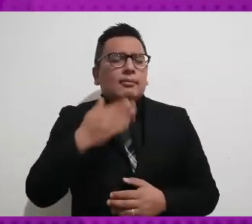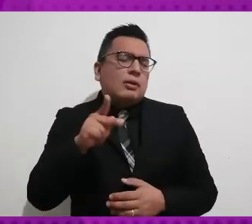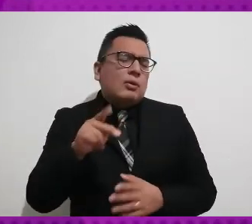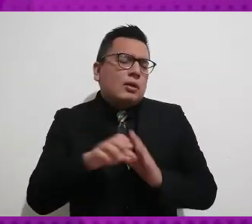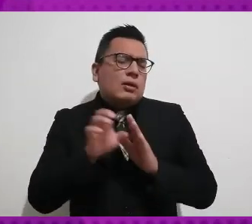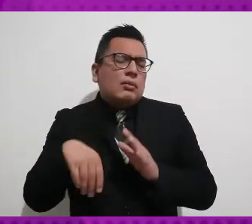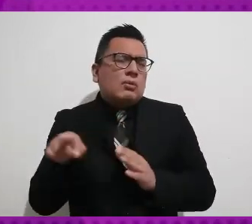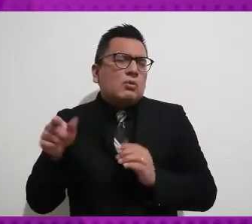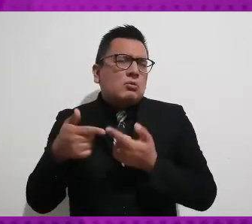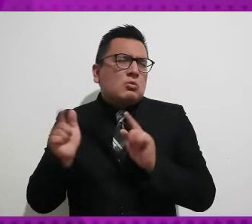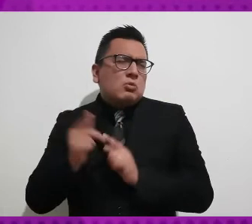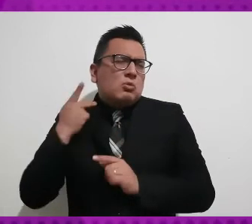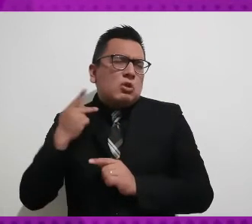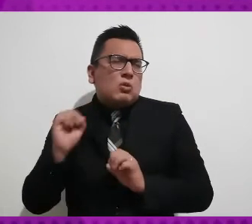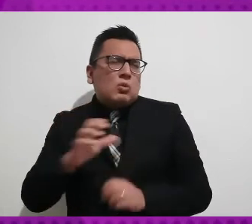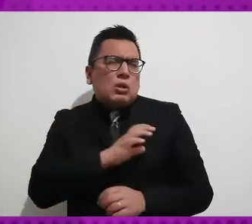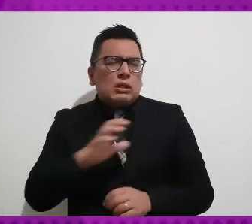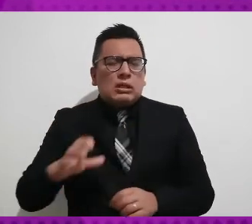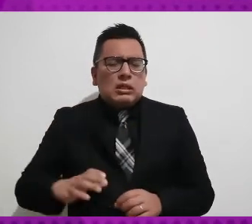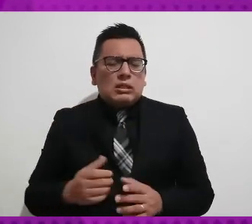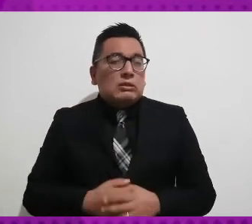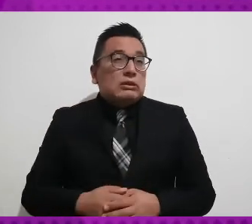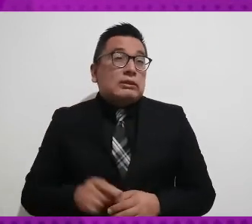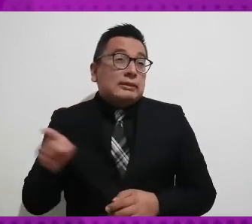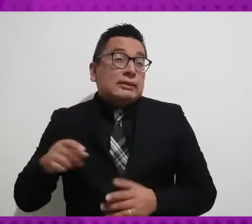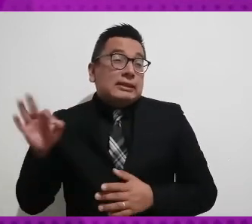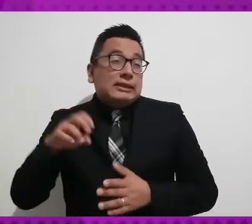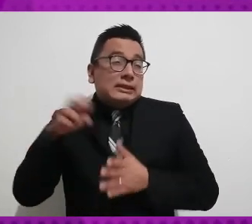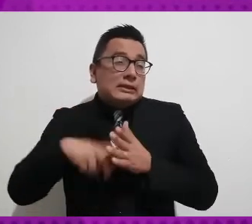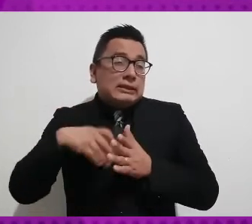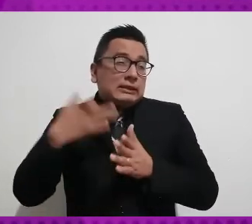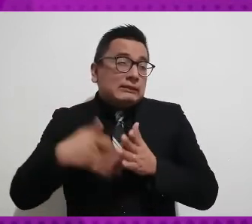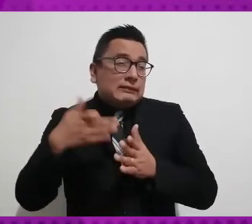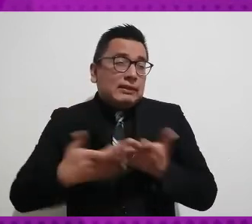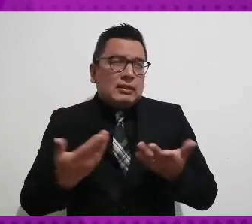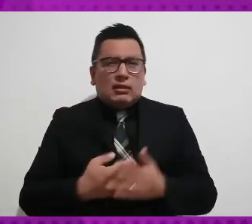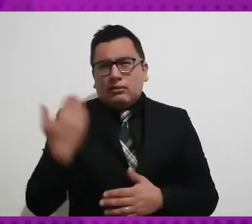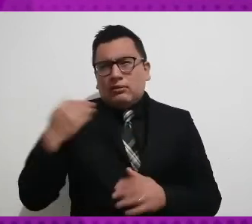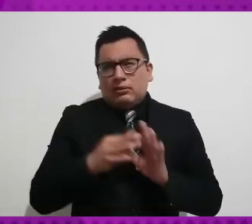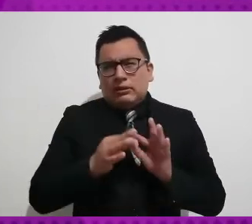partidos políticos a la ciudadanía. ¿No? Ya hablábamos de este gran ejemplo que nos dio la ciudadanía, bueno, pero los actores,